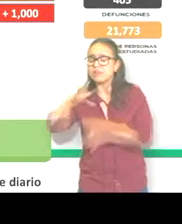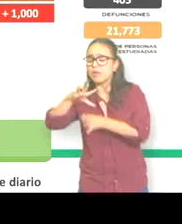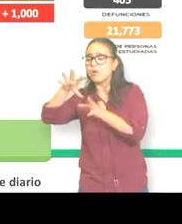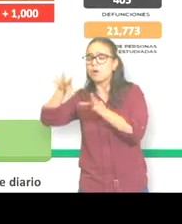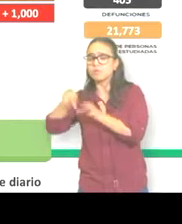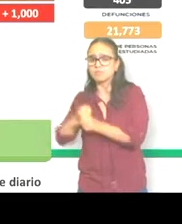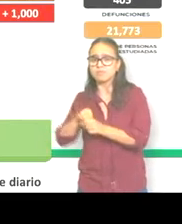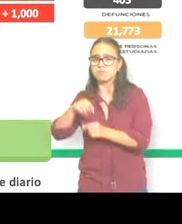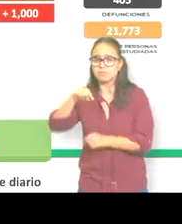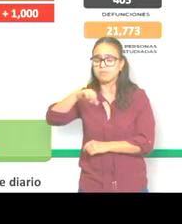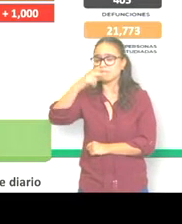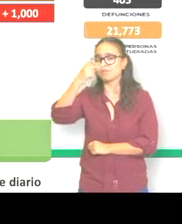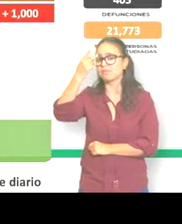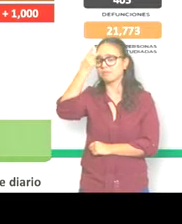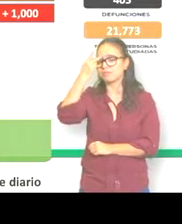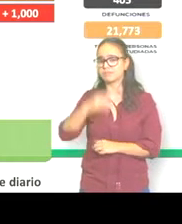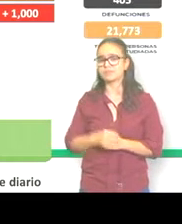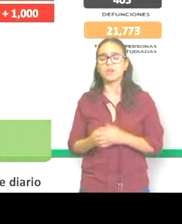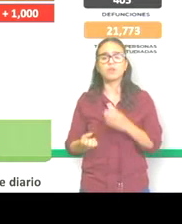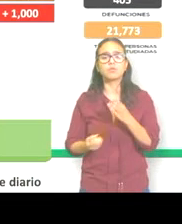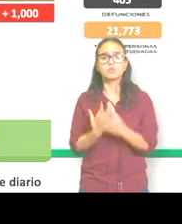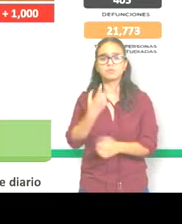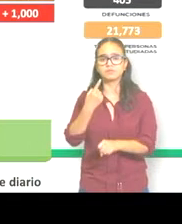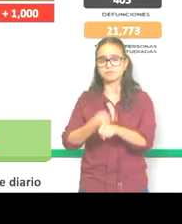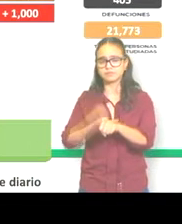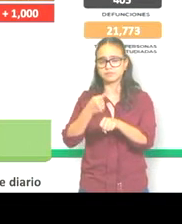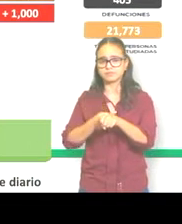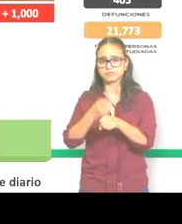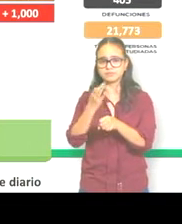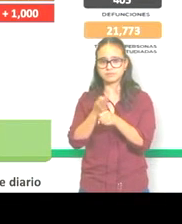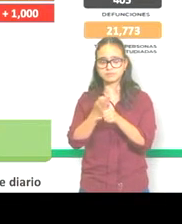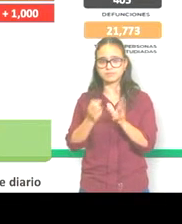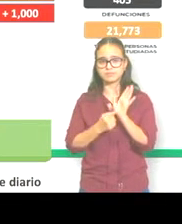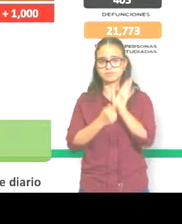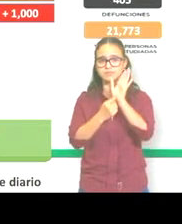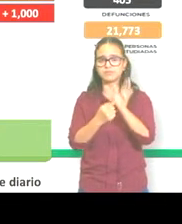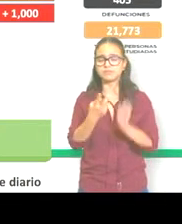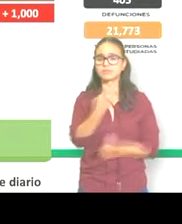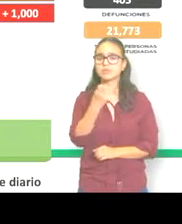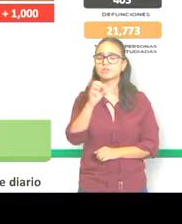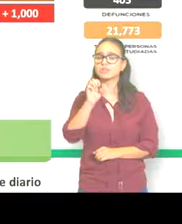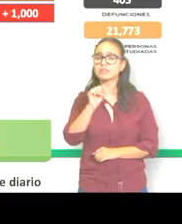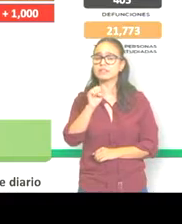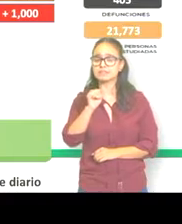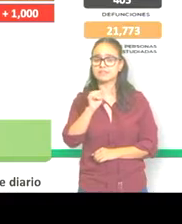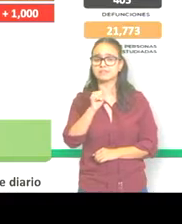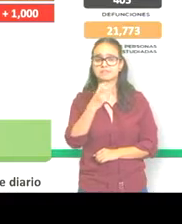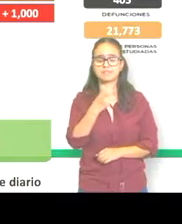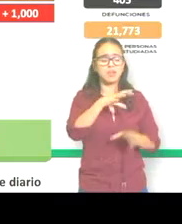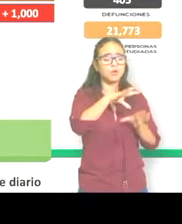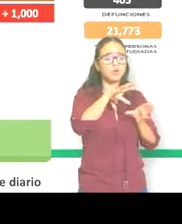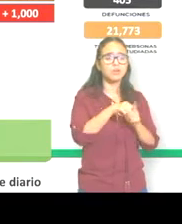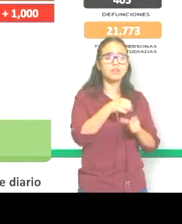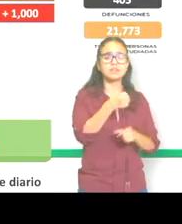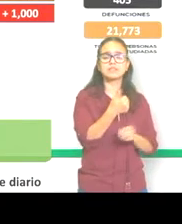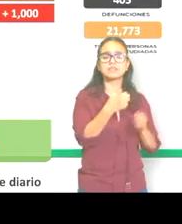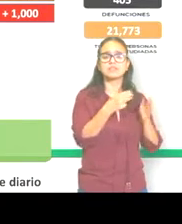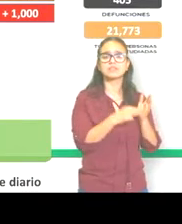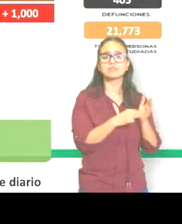acumuladas aquí en nuestro estado. Y de los casos nuevos tenemos en esta ocasión 260 para un total de